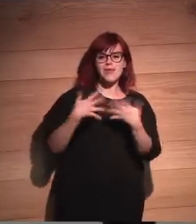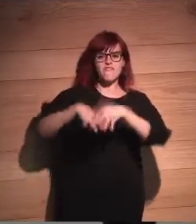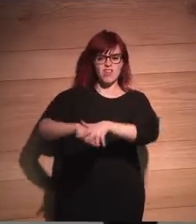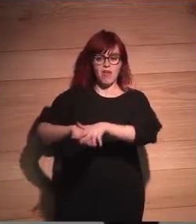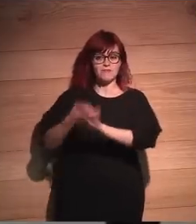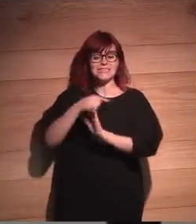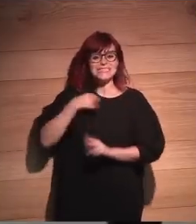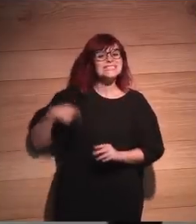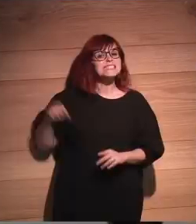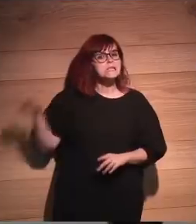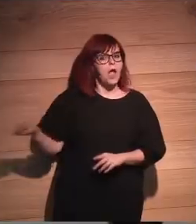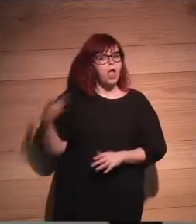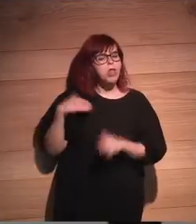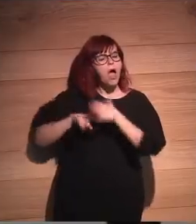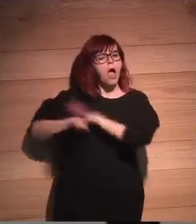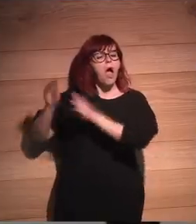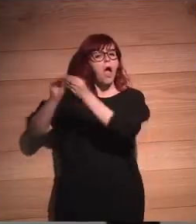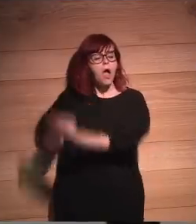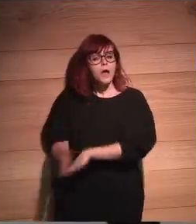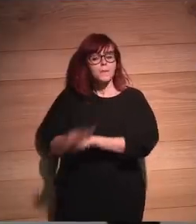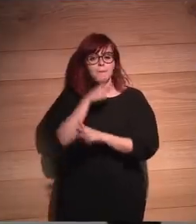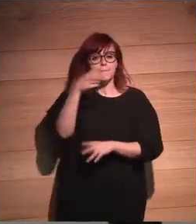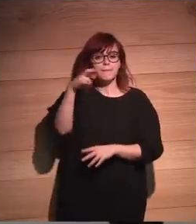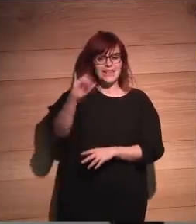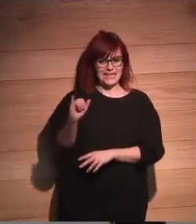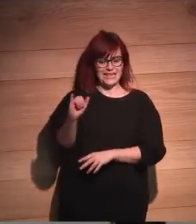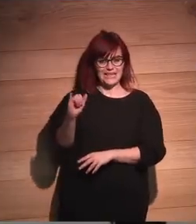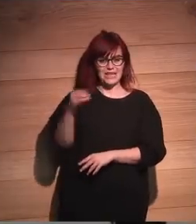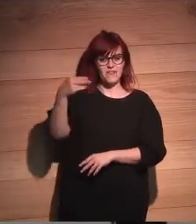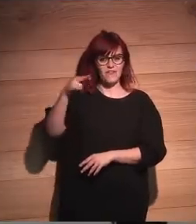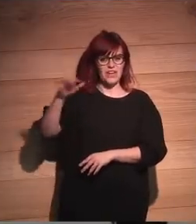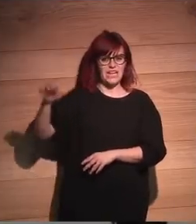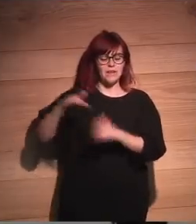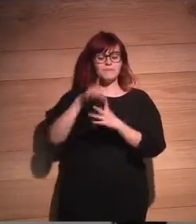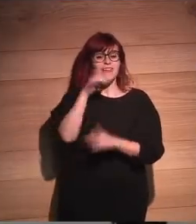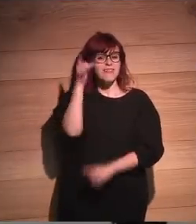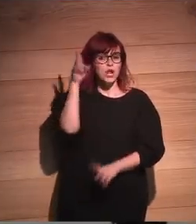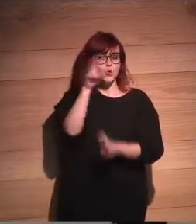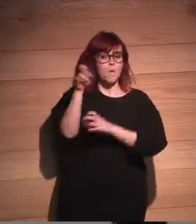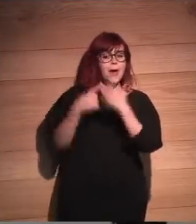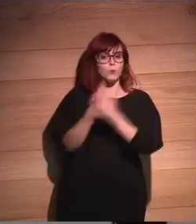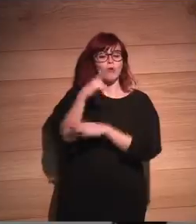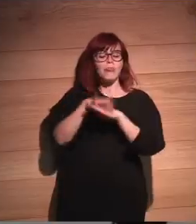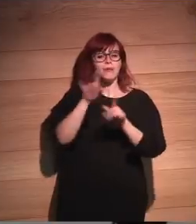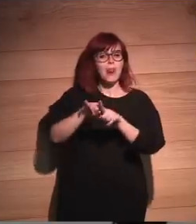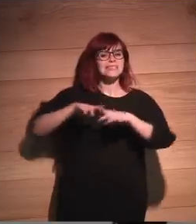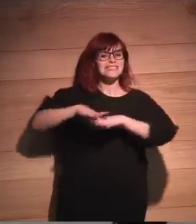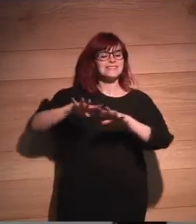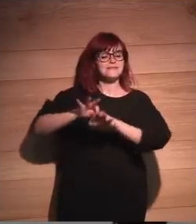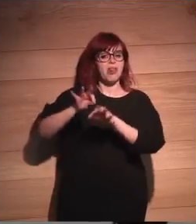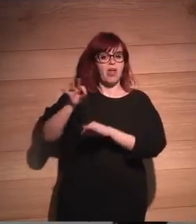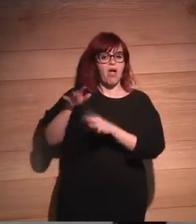estrategias híbridas. China ha desarrollado lo que se llama el BRI. El BRI es la nueva ruta de la seda. Es